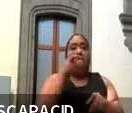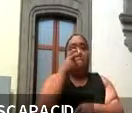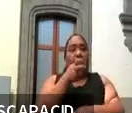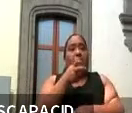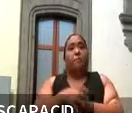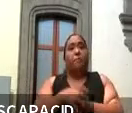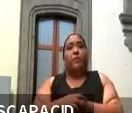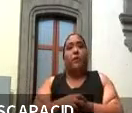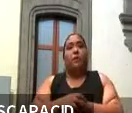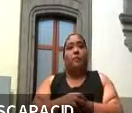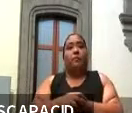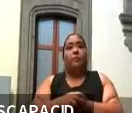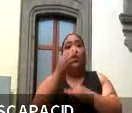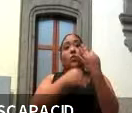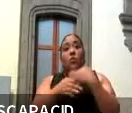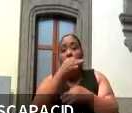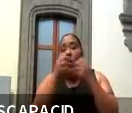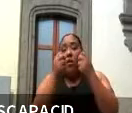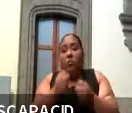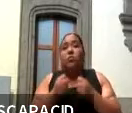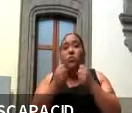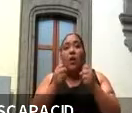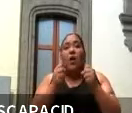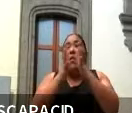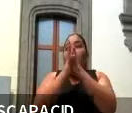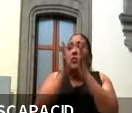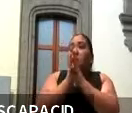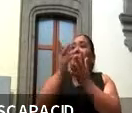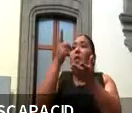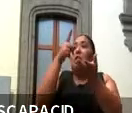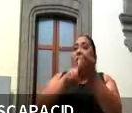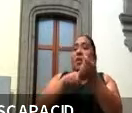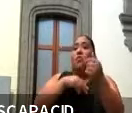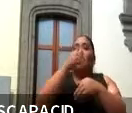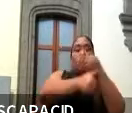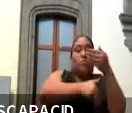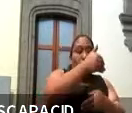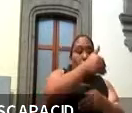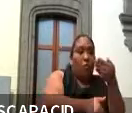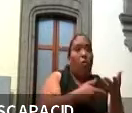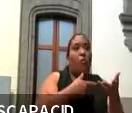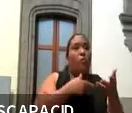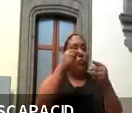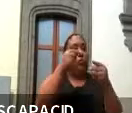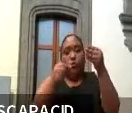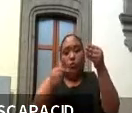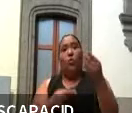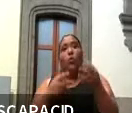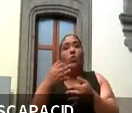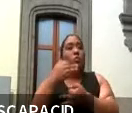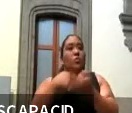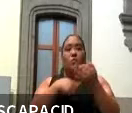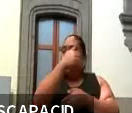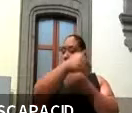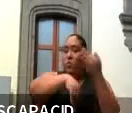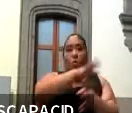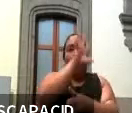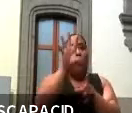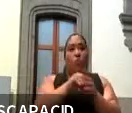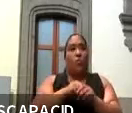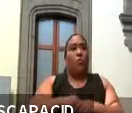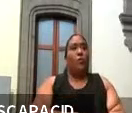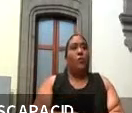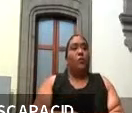Efectivamente, asegurar la participación durante todas las fases del proceso y todo el proceso. En la fase